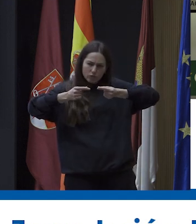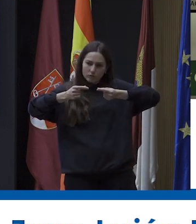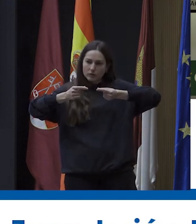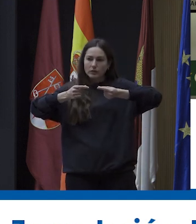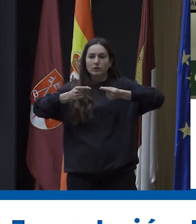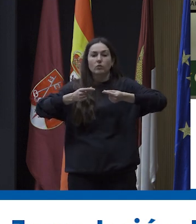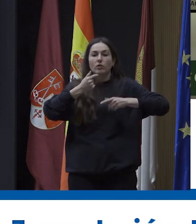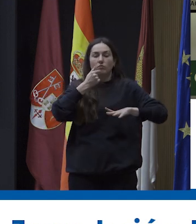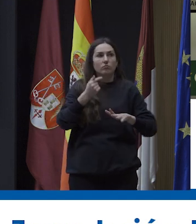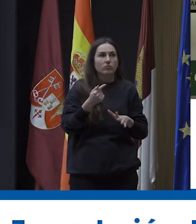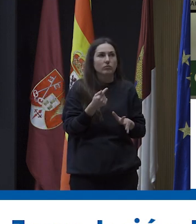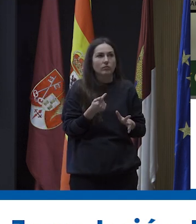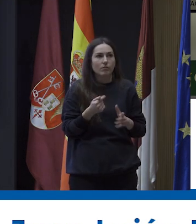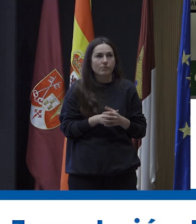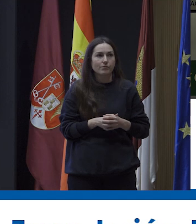síndrome coronario agudo.